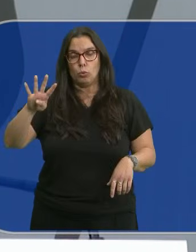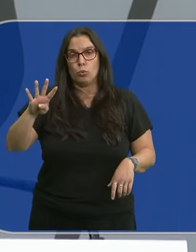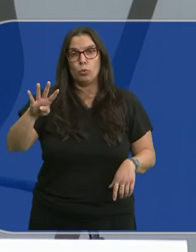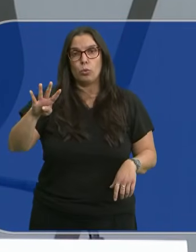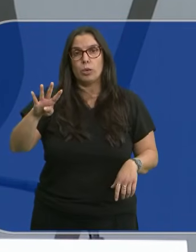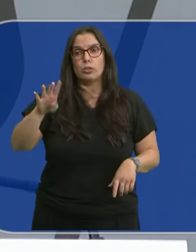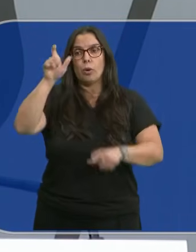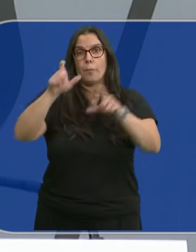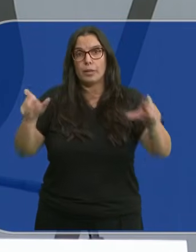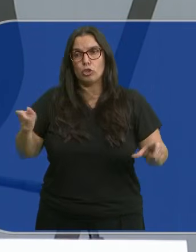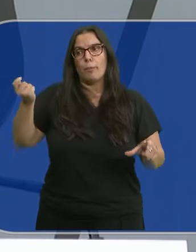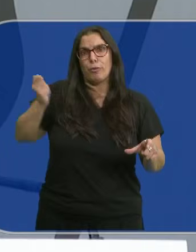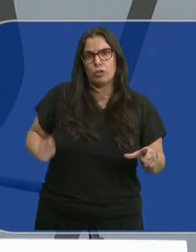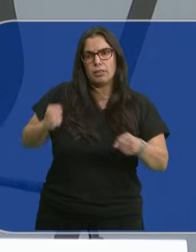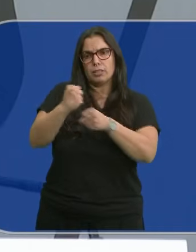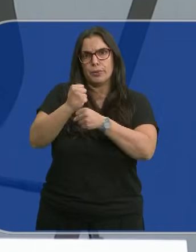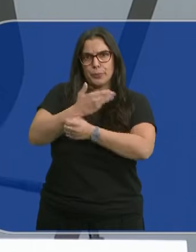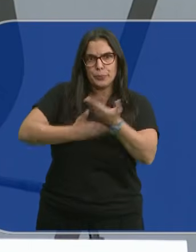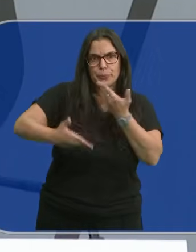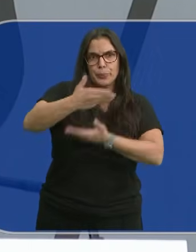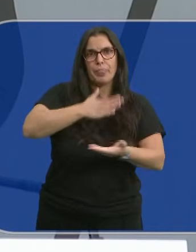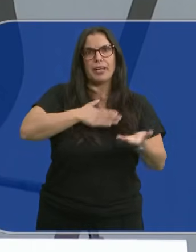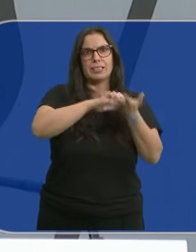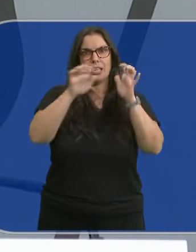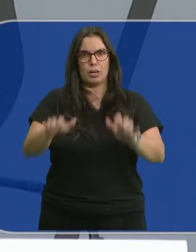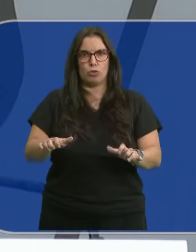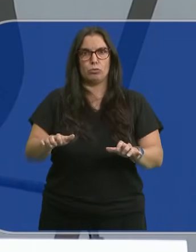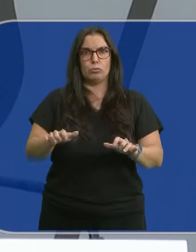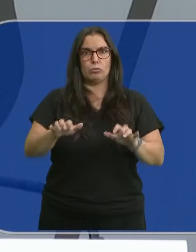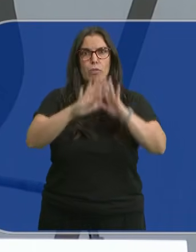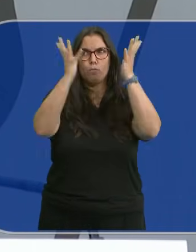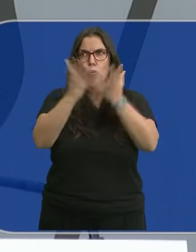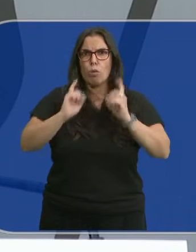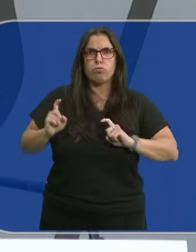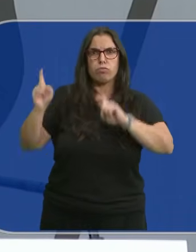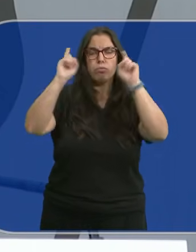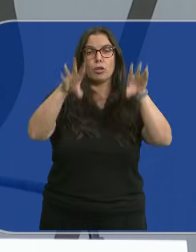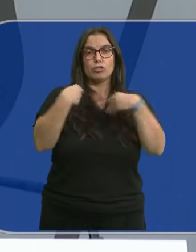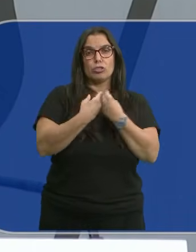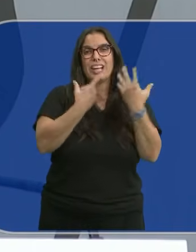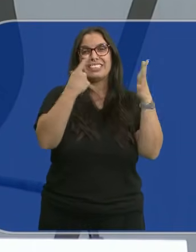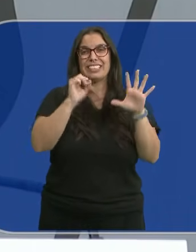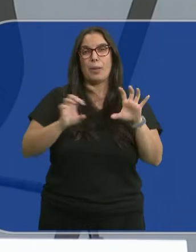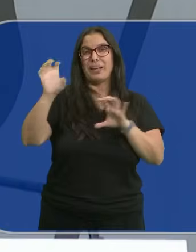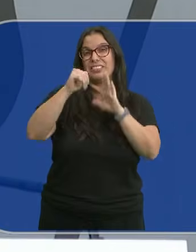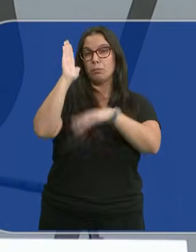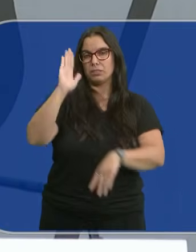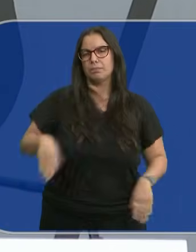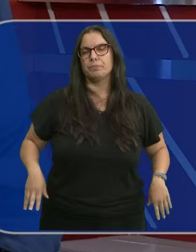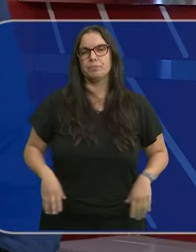354 cooperantes profesionales originarios de Castilla y León que intervienen en más de 60 países del